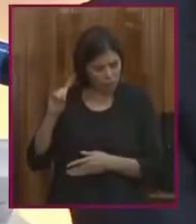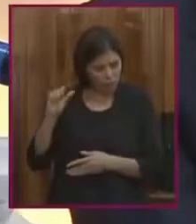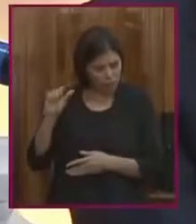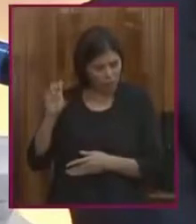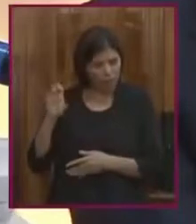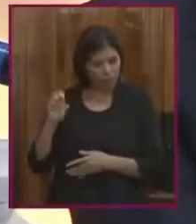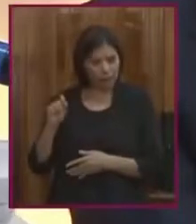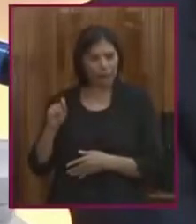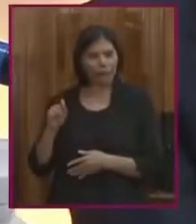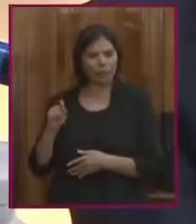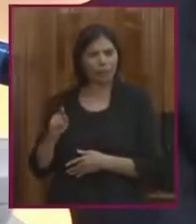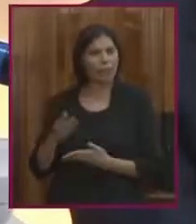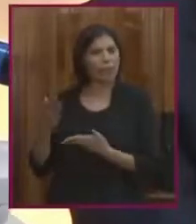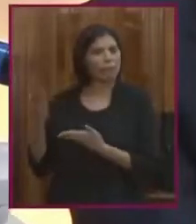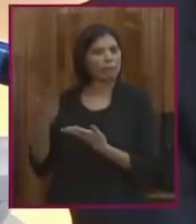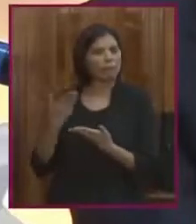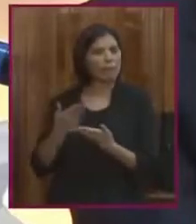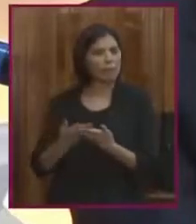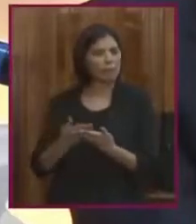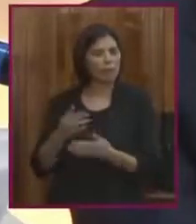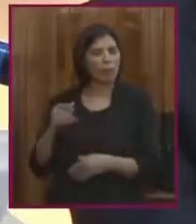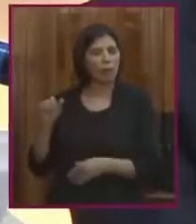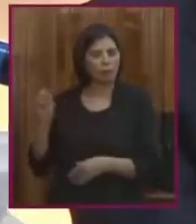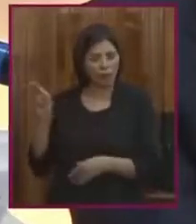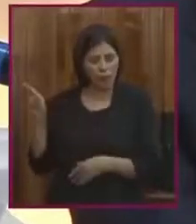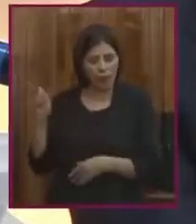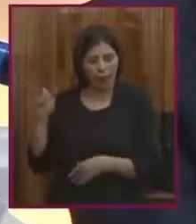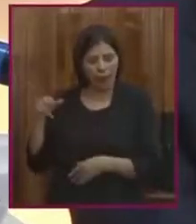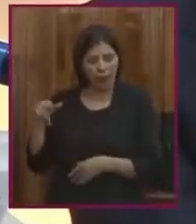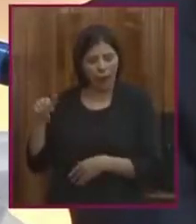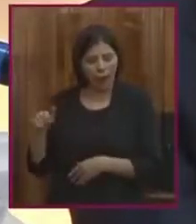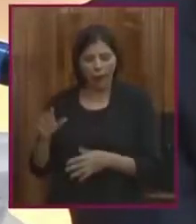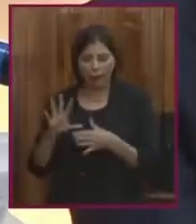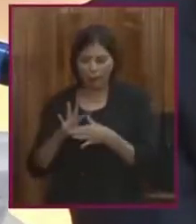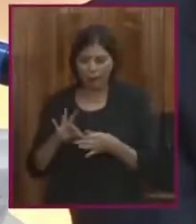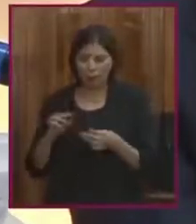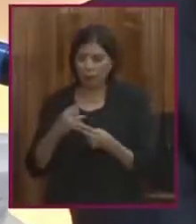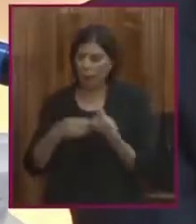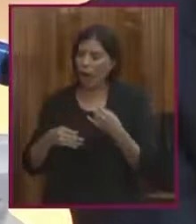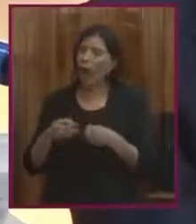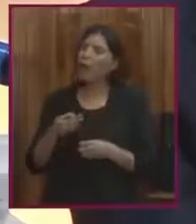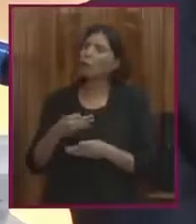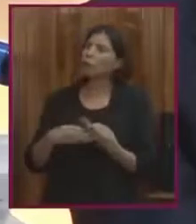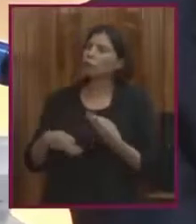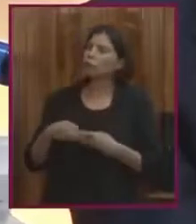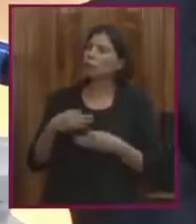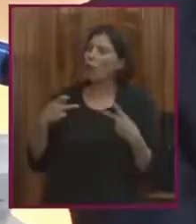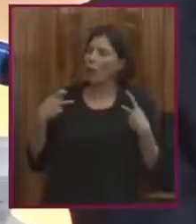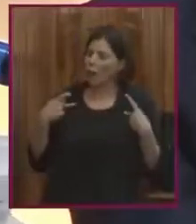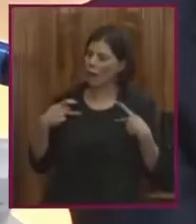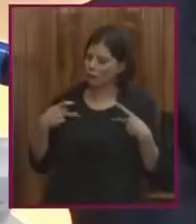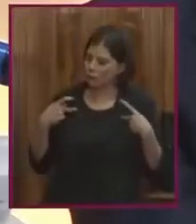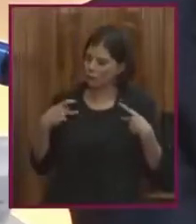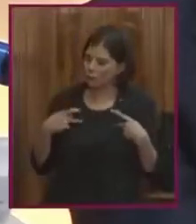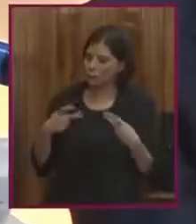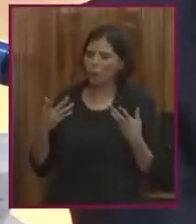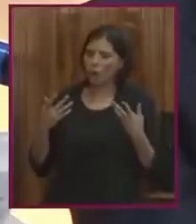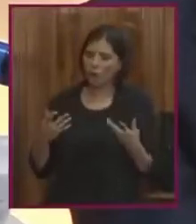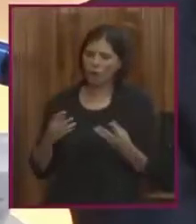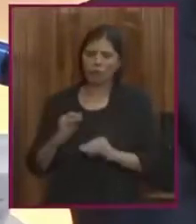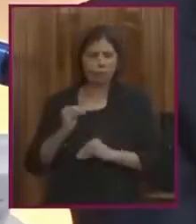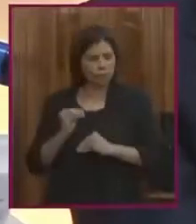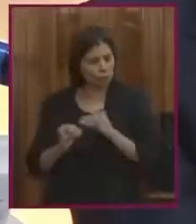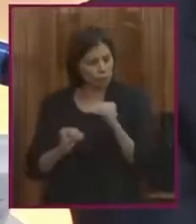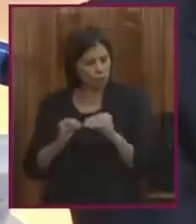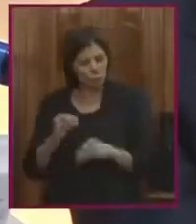planteó hace tiempo Ángel Díaz Barriga, que dice: a todos aquellos que luchan por construir un pensamiento